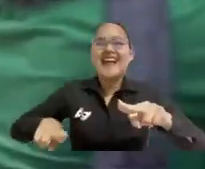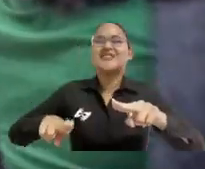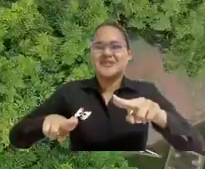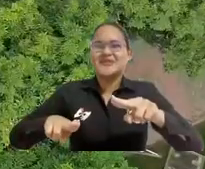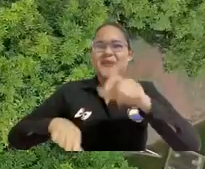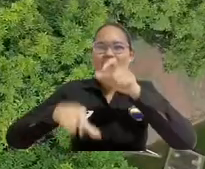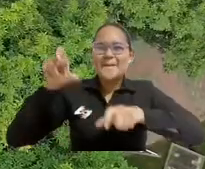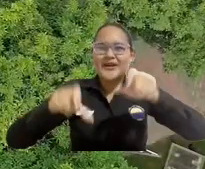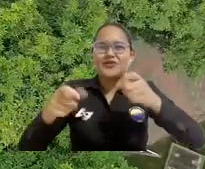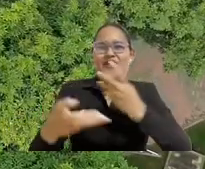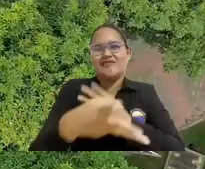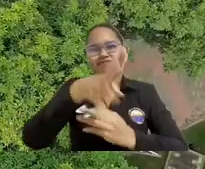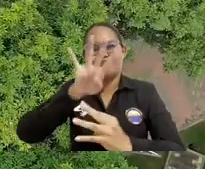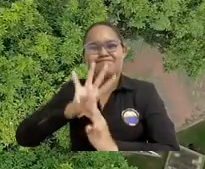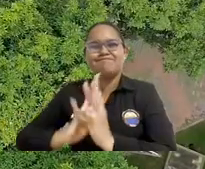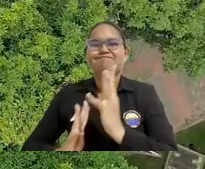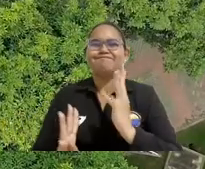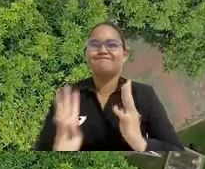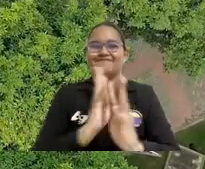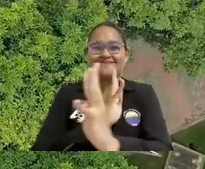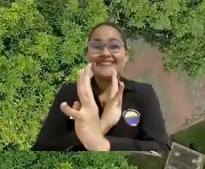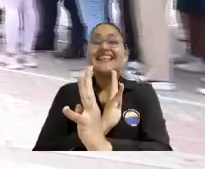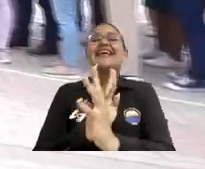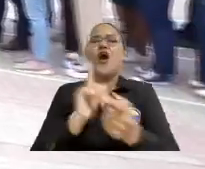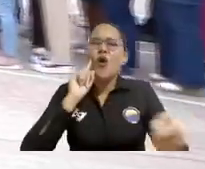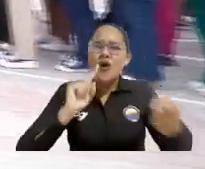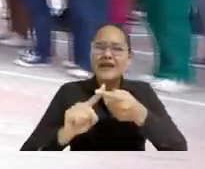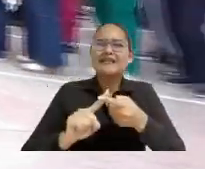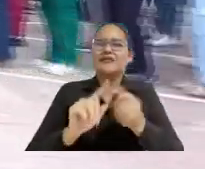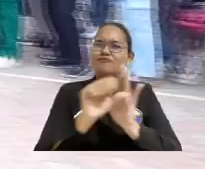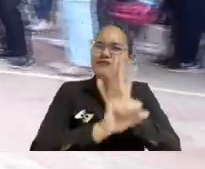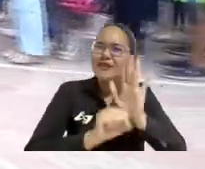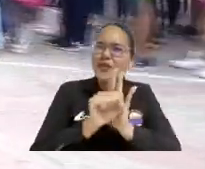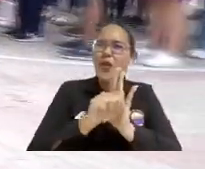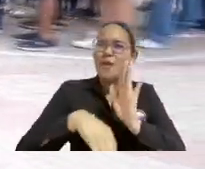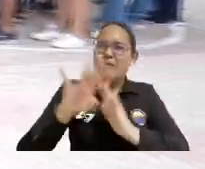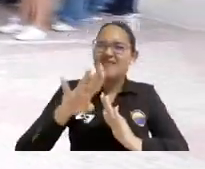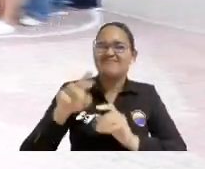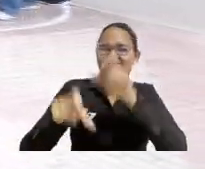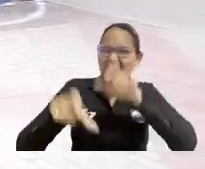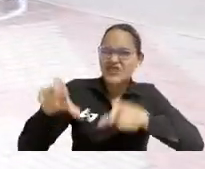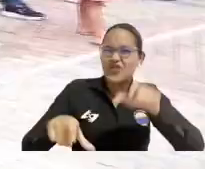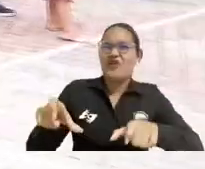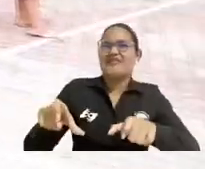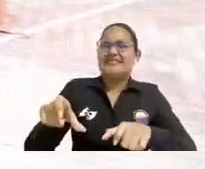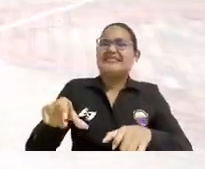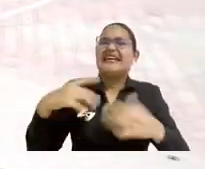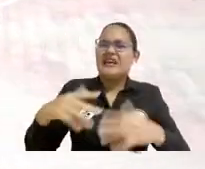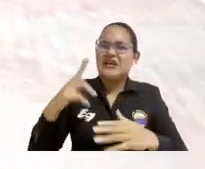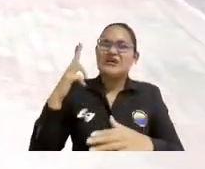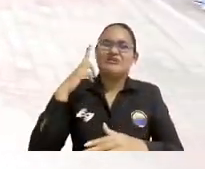formar el Gran Lazo Humano, una manifestación que no solo simboliza el apoyo a quienes luchan de manera